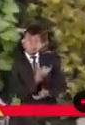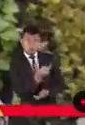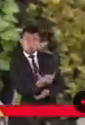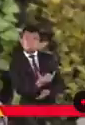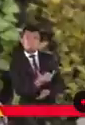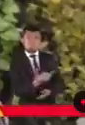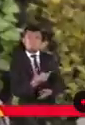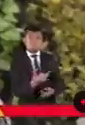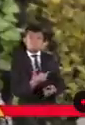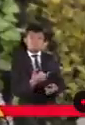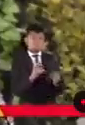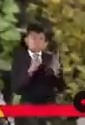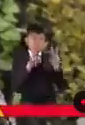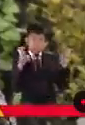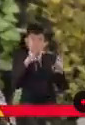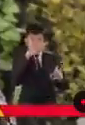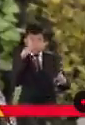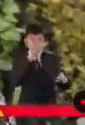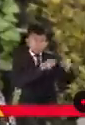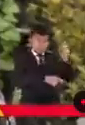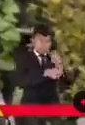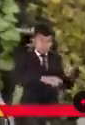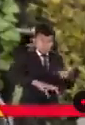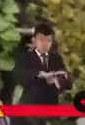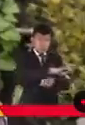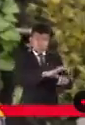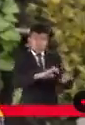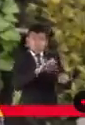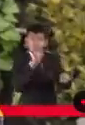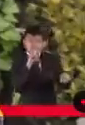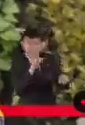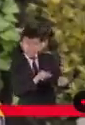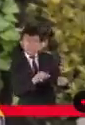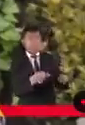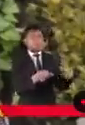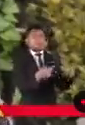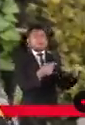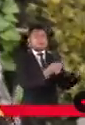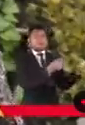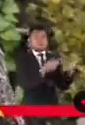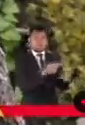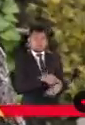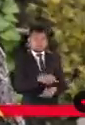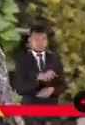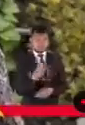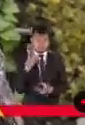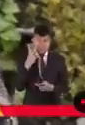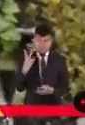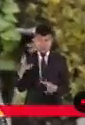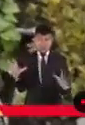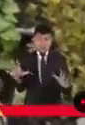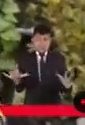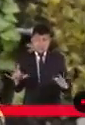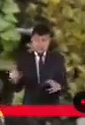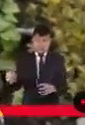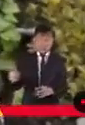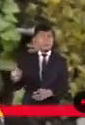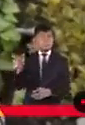confrontaciones por temas de narcotráfico en nuestra ciudad. Yo quiero que la ciudadanía sepa que por muy escabroso que sea, y lo